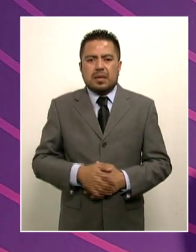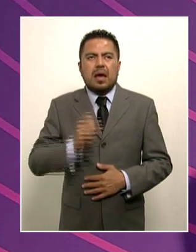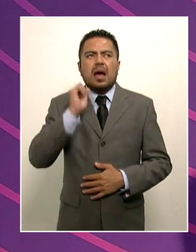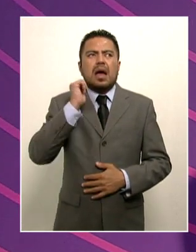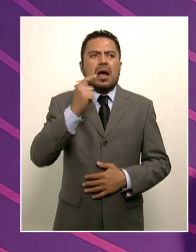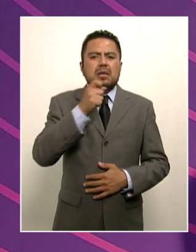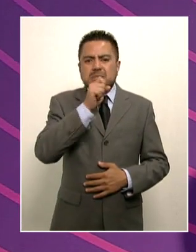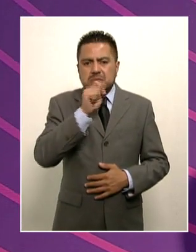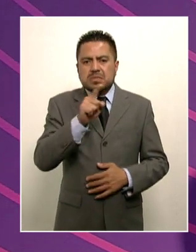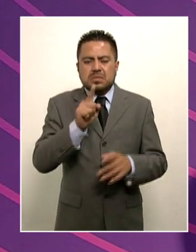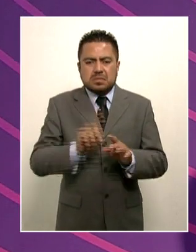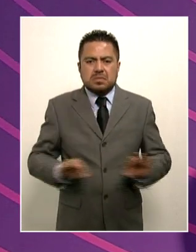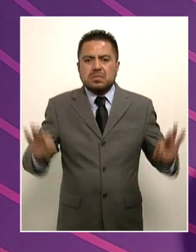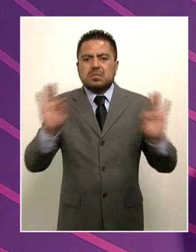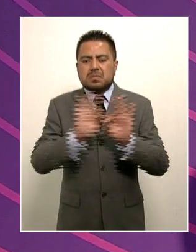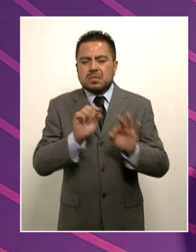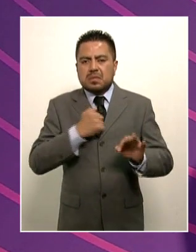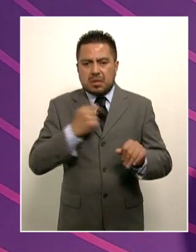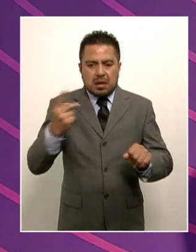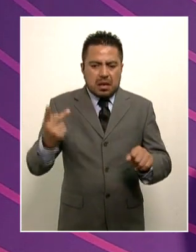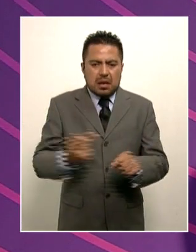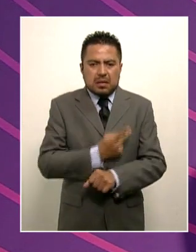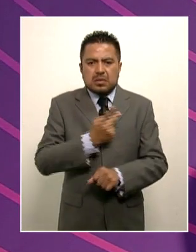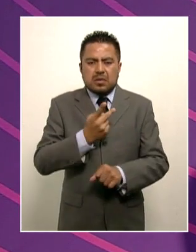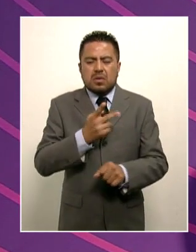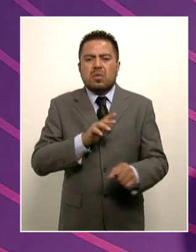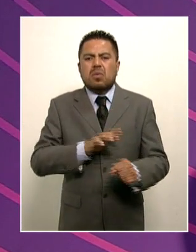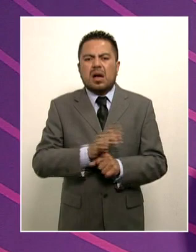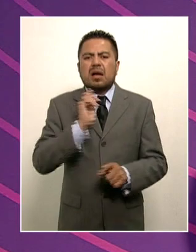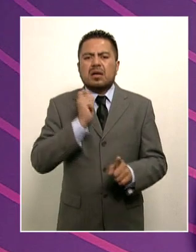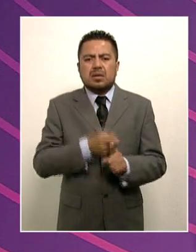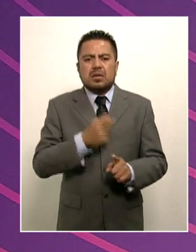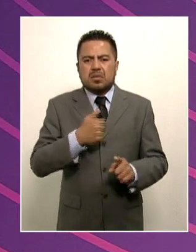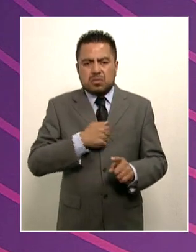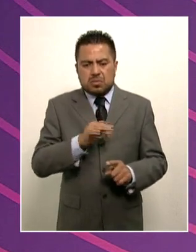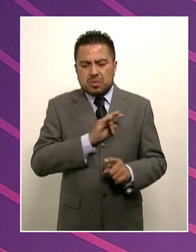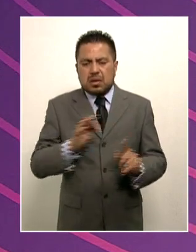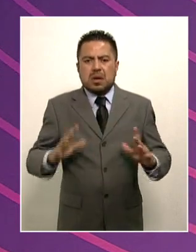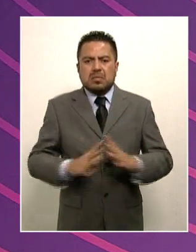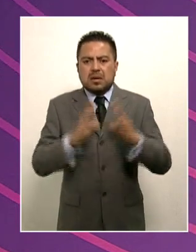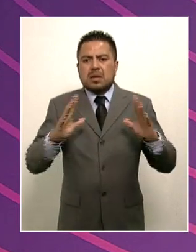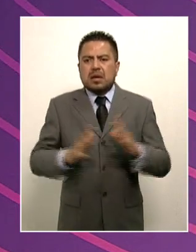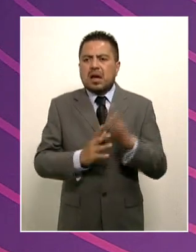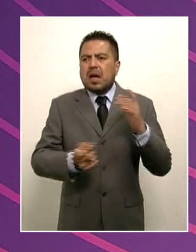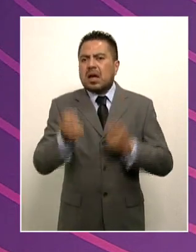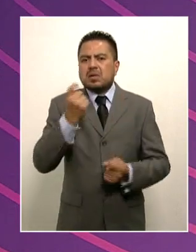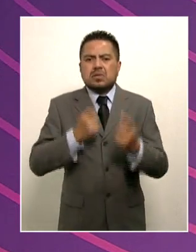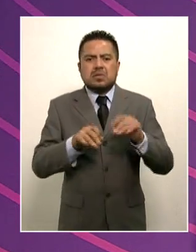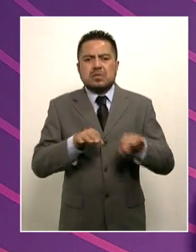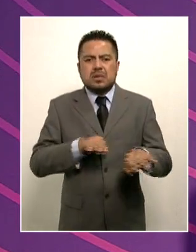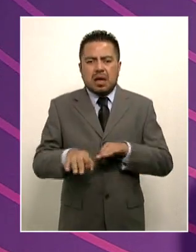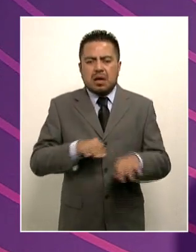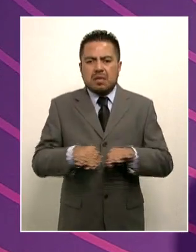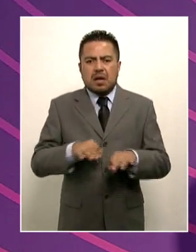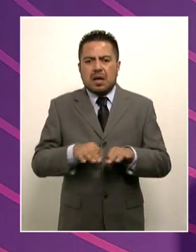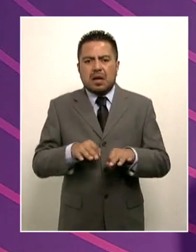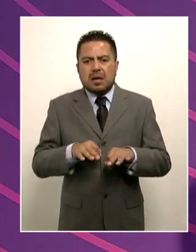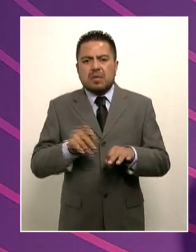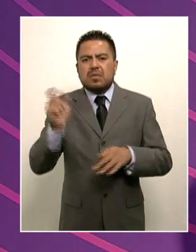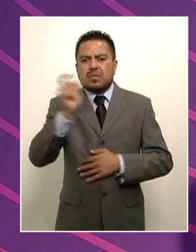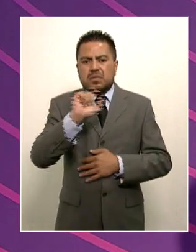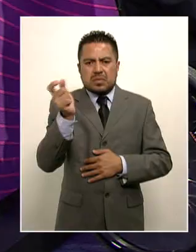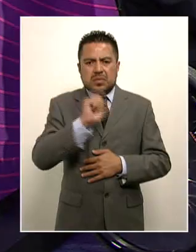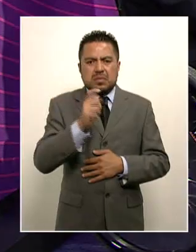Algo también importante que me sucedió es que pude participar en algunos trabajos cuando se